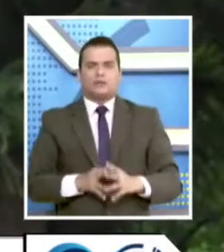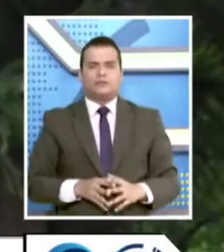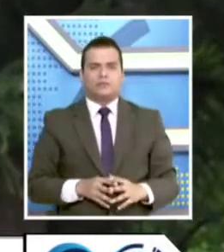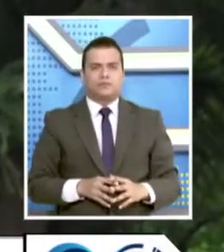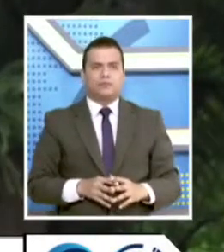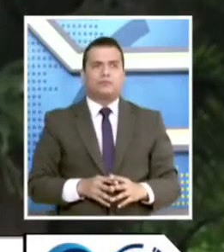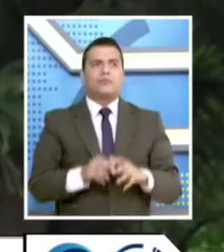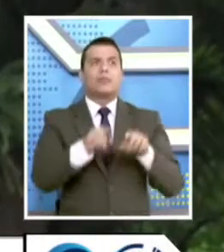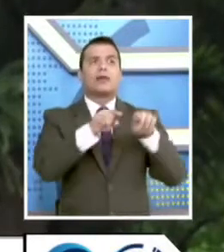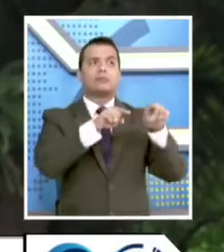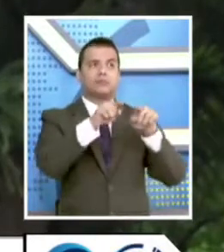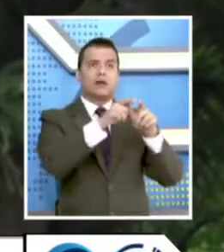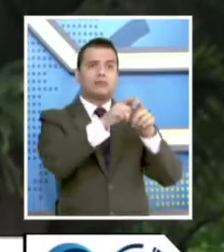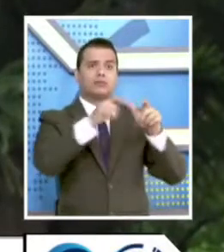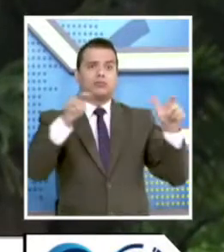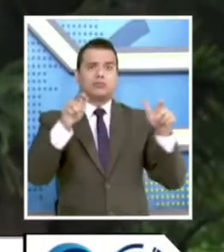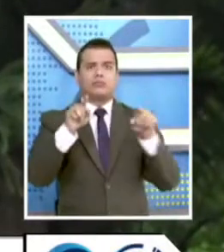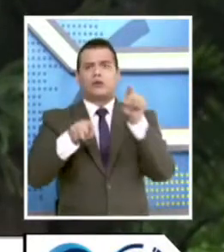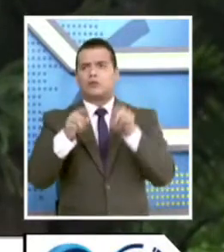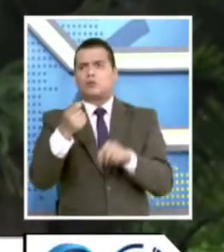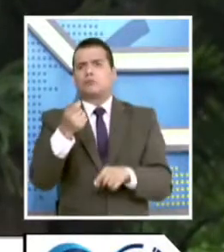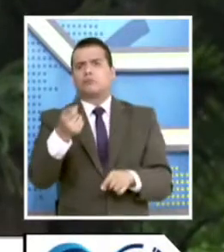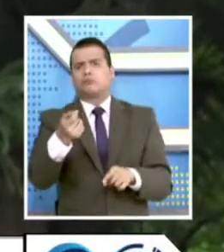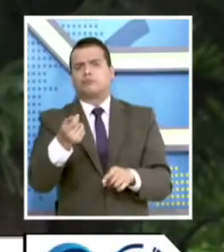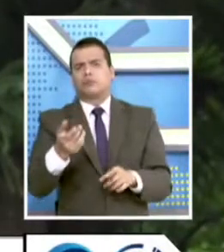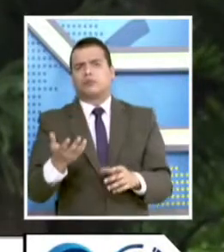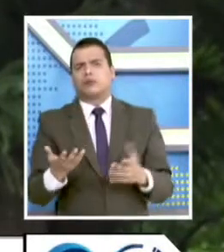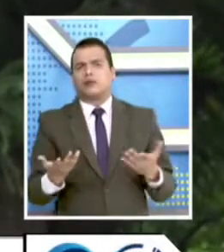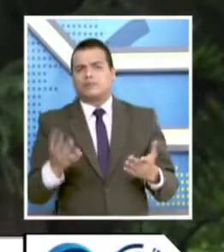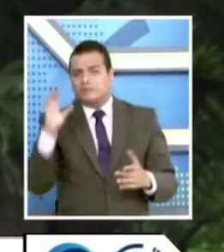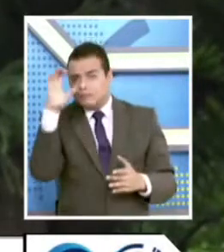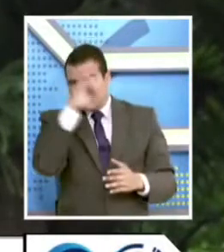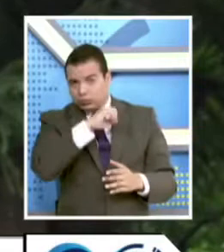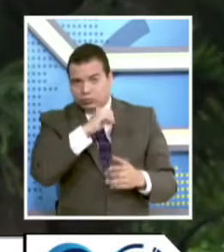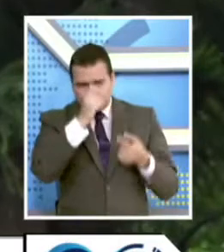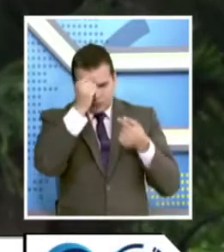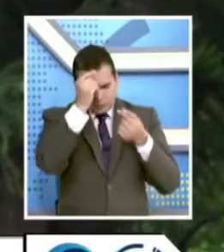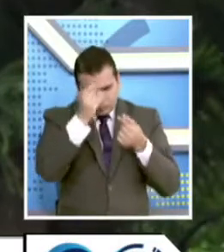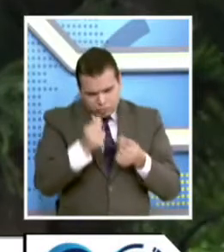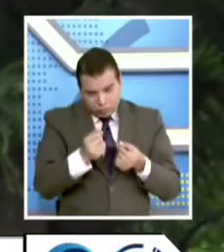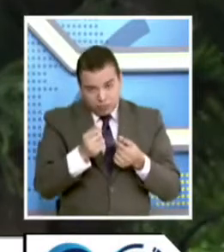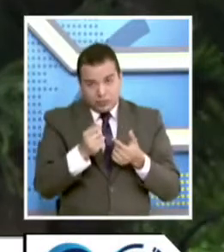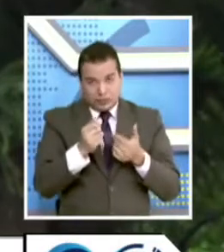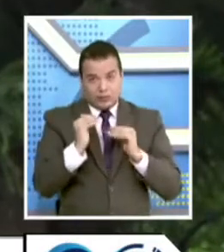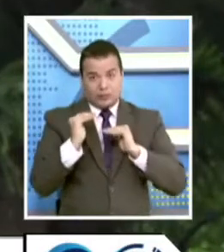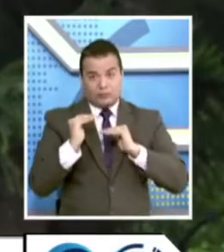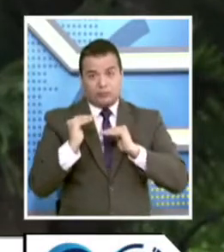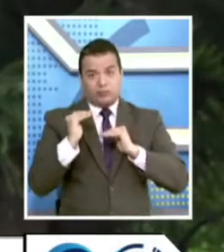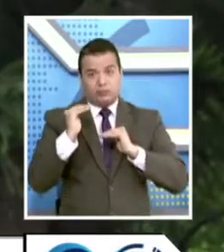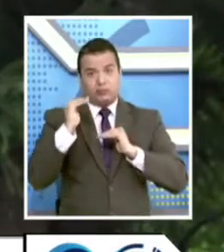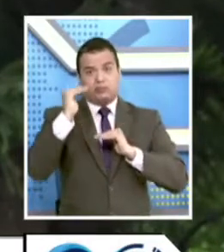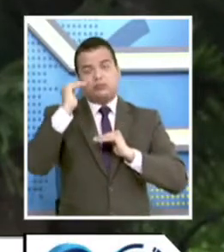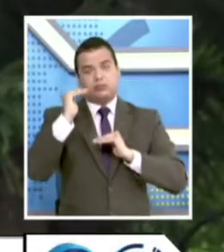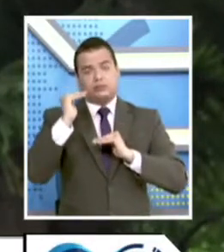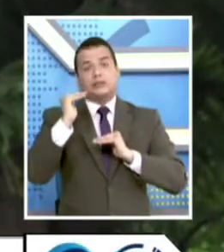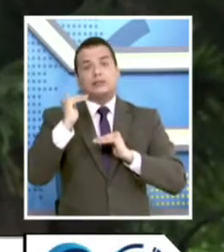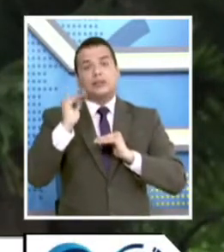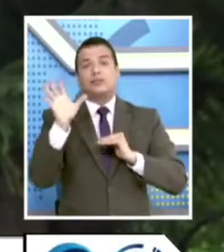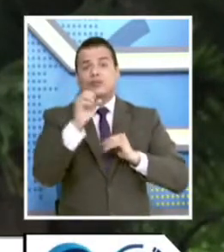en otras está por debajo de uno, y esto hace que las cifras, aunque vemos ese crecimiento que nos